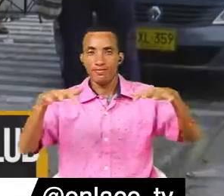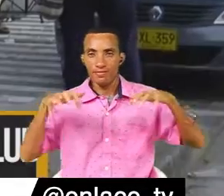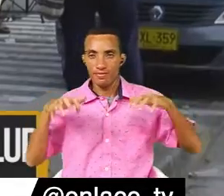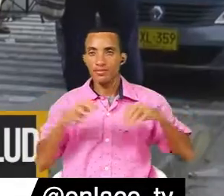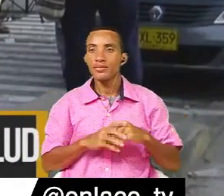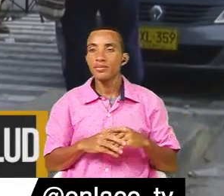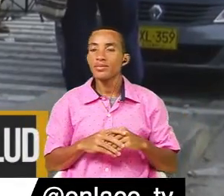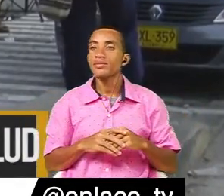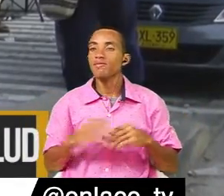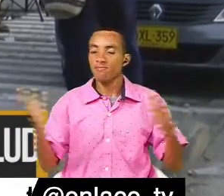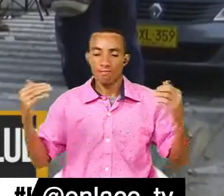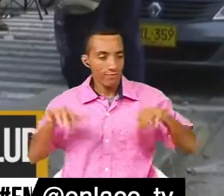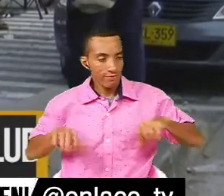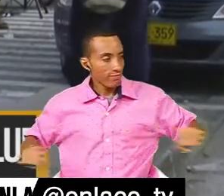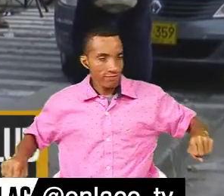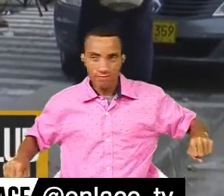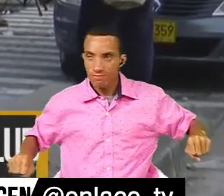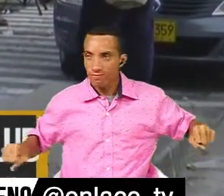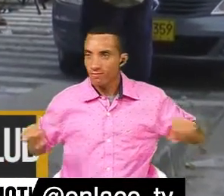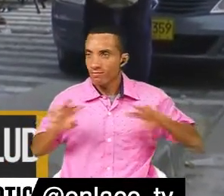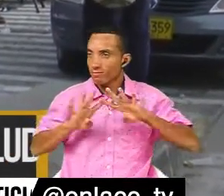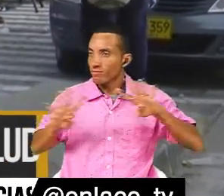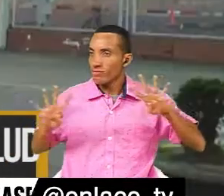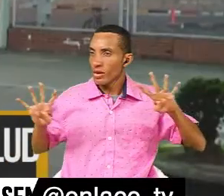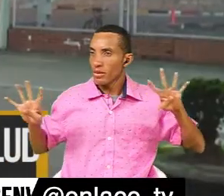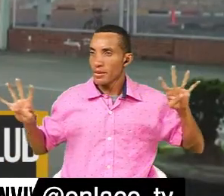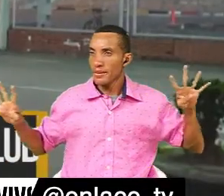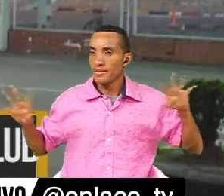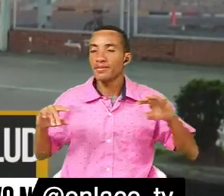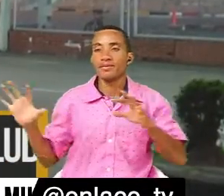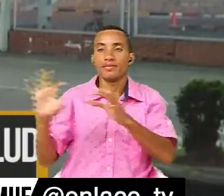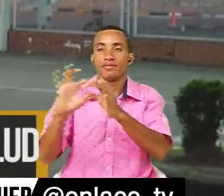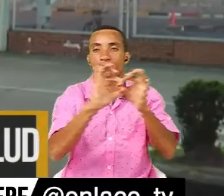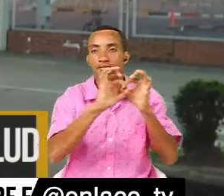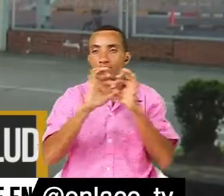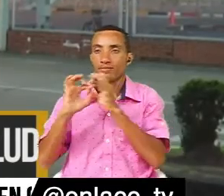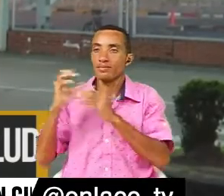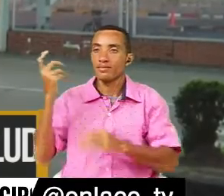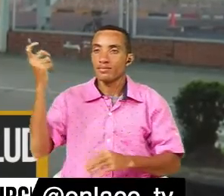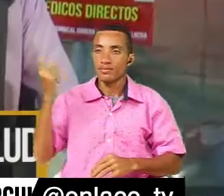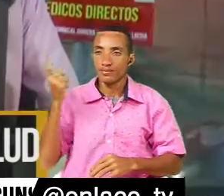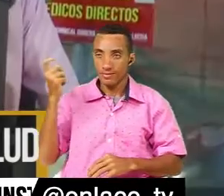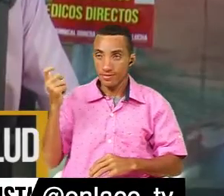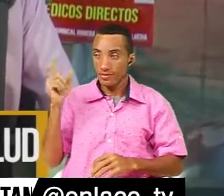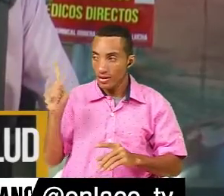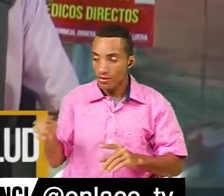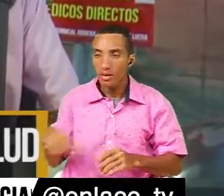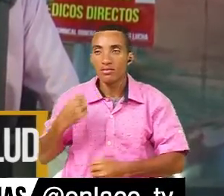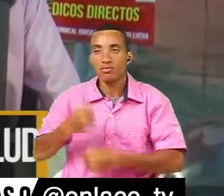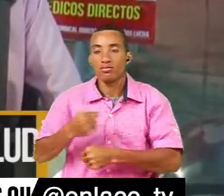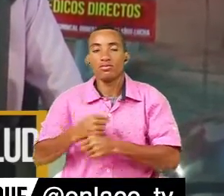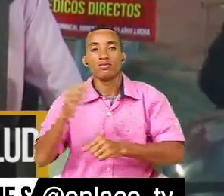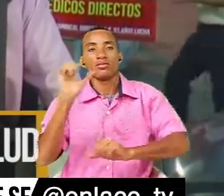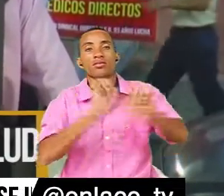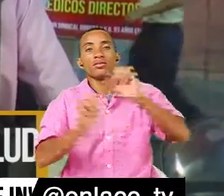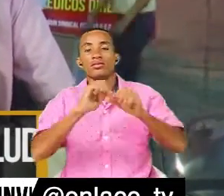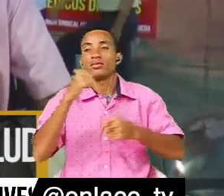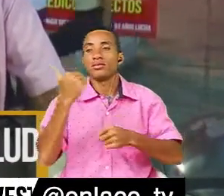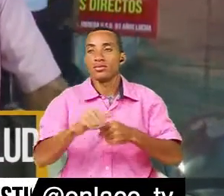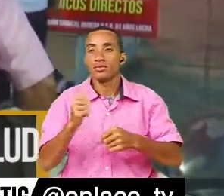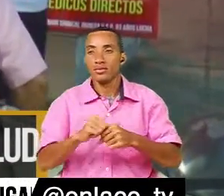abrazatón que demuestra la fraternidad que hay dentro de los trabajadores y pensionados de Ecopetrol en la defensa de Ecopetrol y en